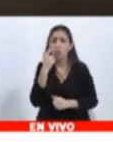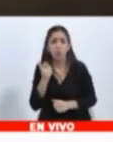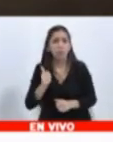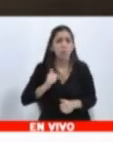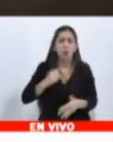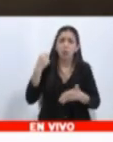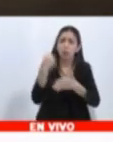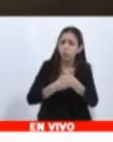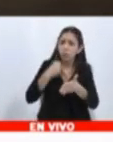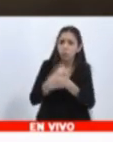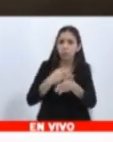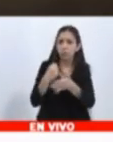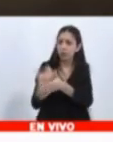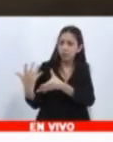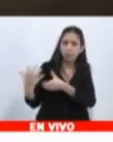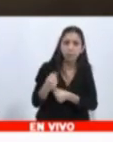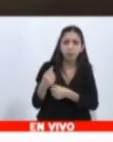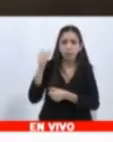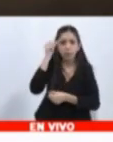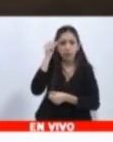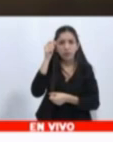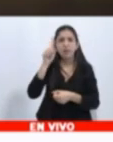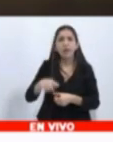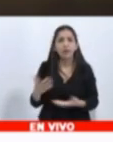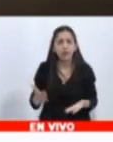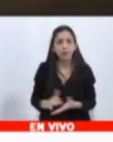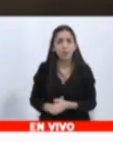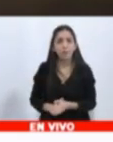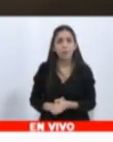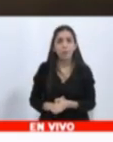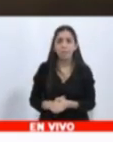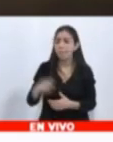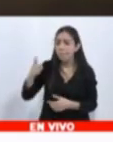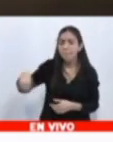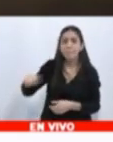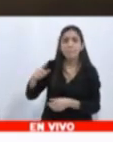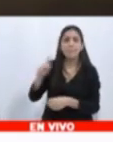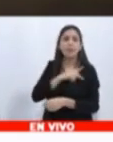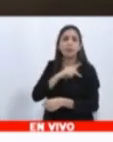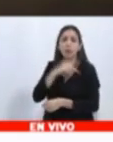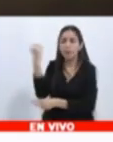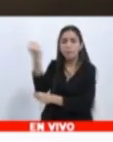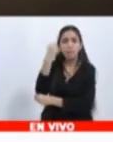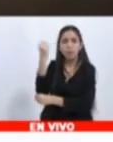de compañeros y compañeras de lucha que acompañaron y fueron